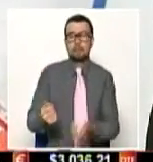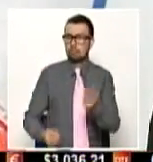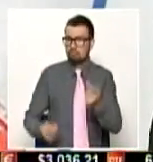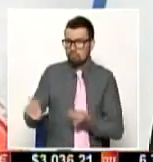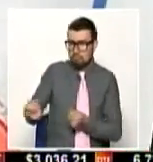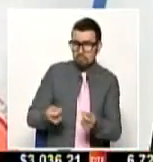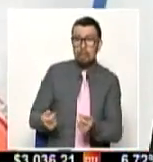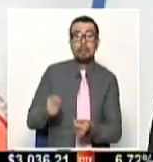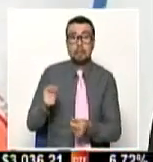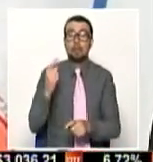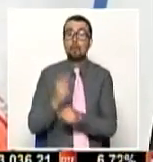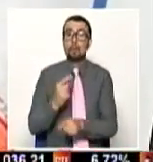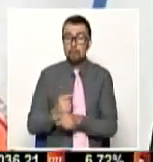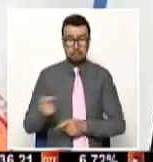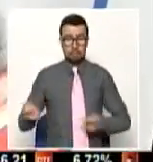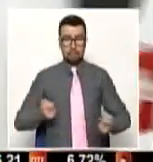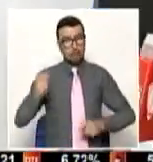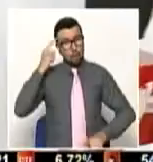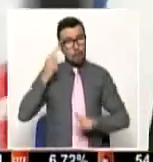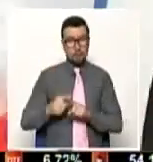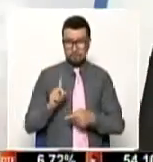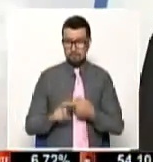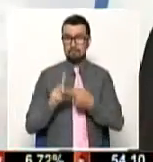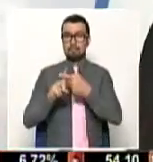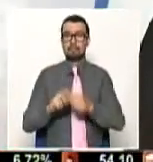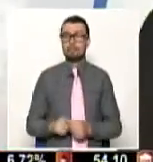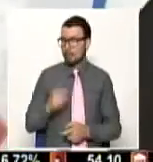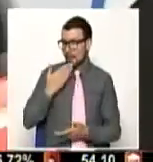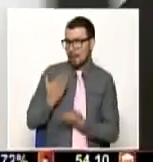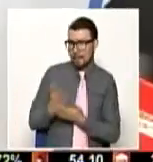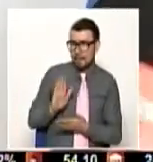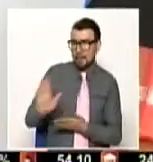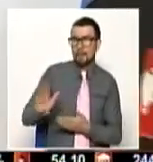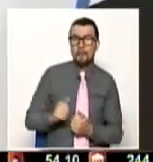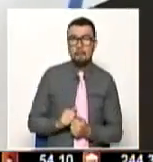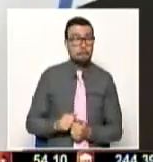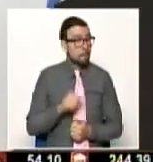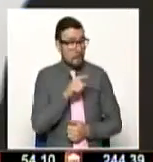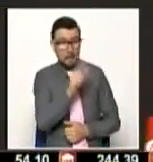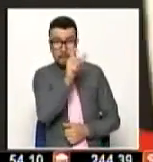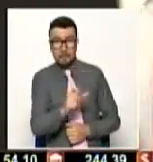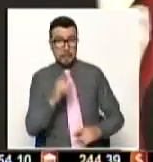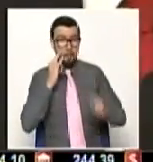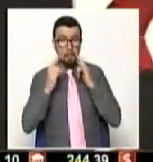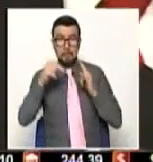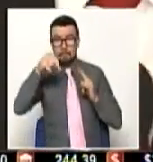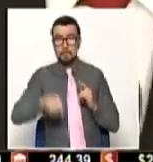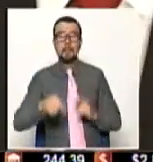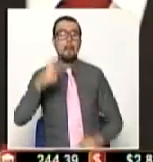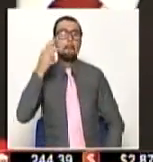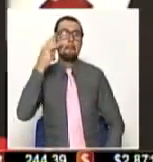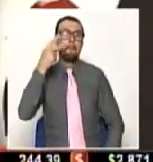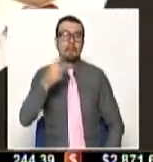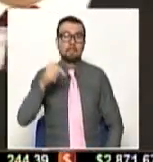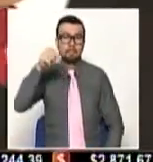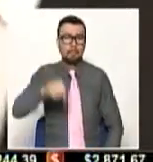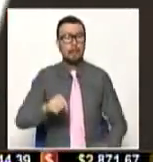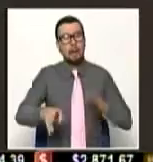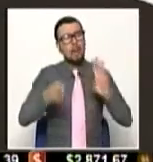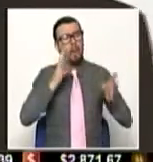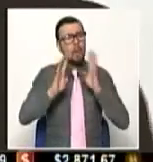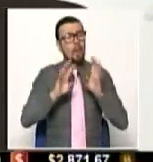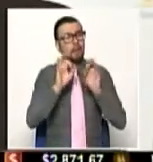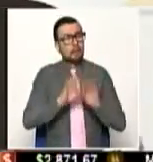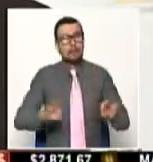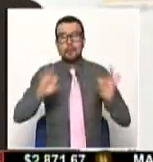poder cumplir las funciones de manera óptima. Bueno, muchas gracias. Gracias a ustedes. Es la señora personera de la ciudad de Pereira en este diálogo